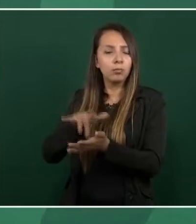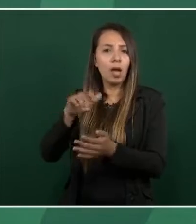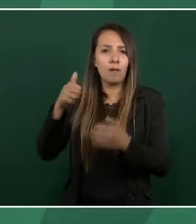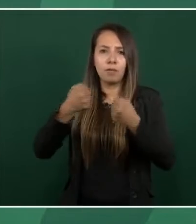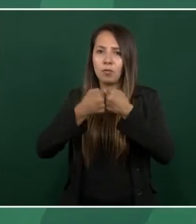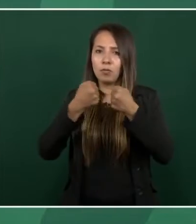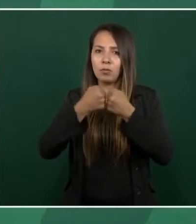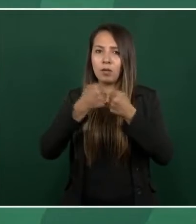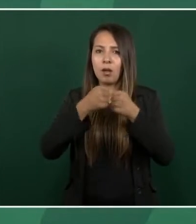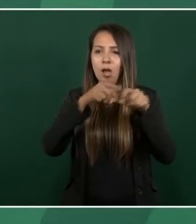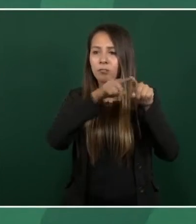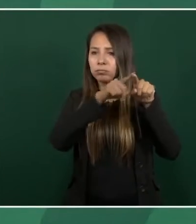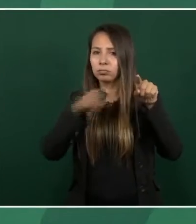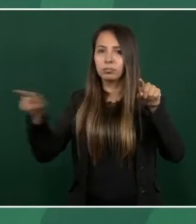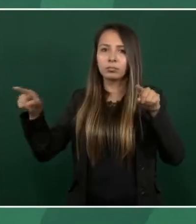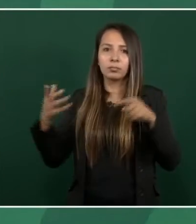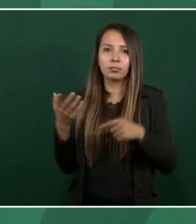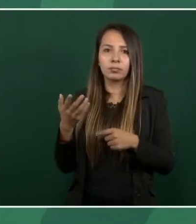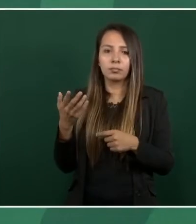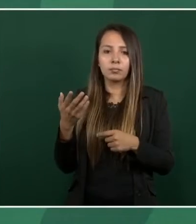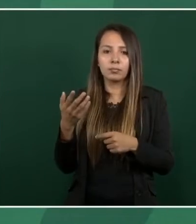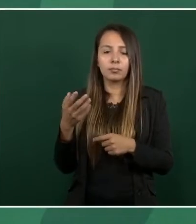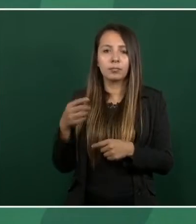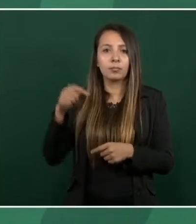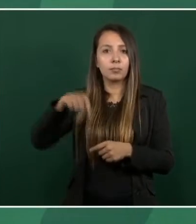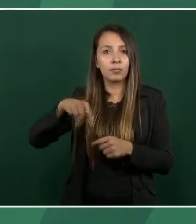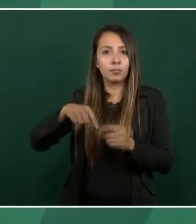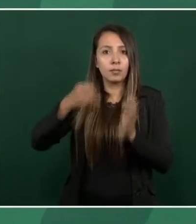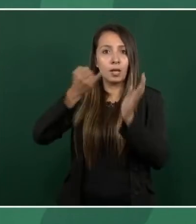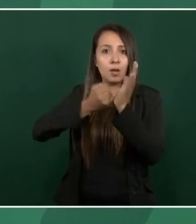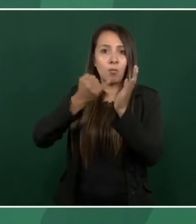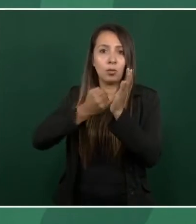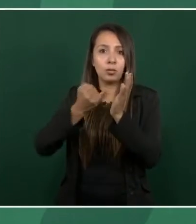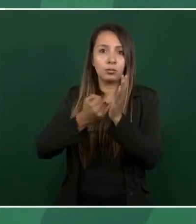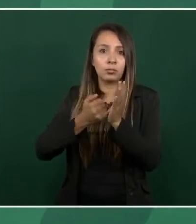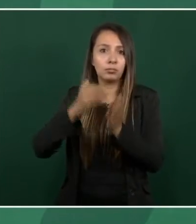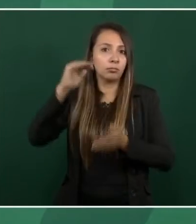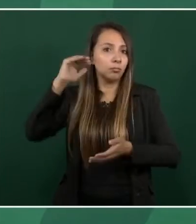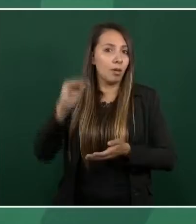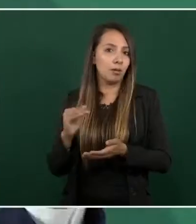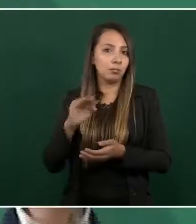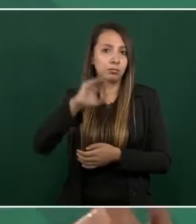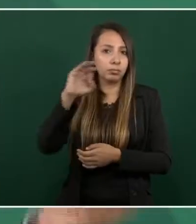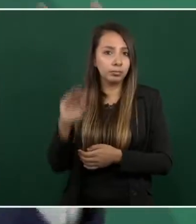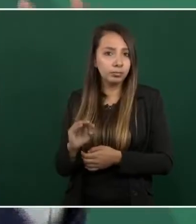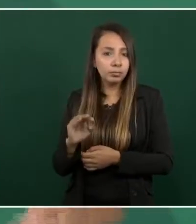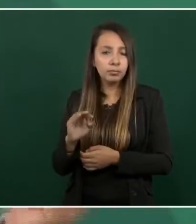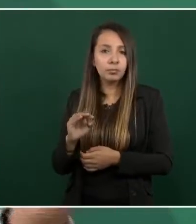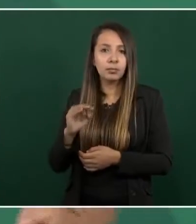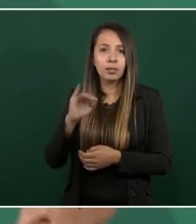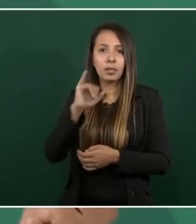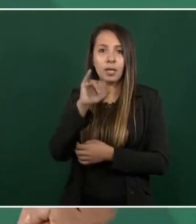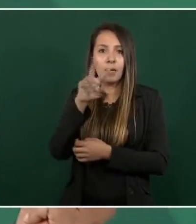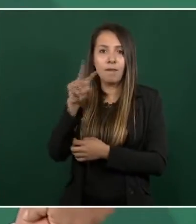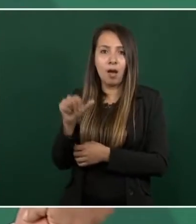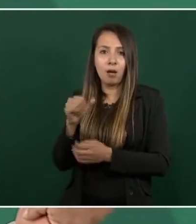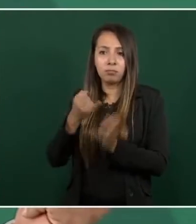Aquí se paga menos de impuestos sobre la renta, se paga menos de IVA.